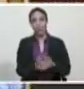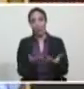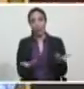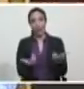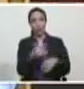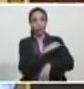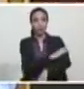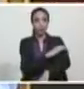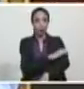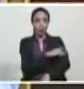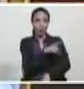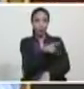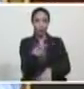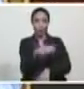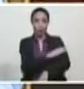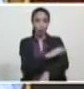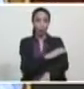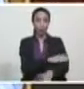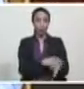internos,